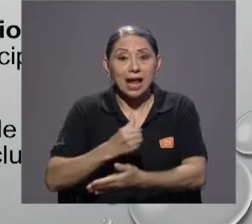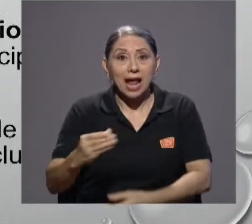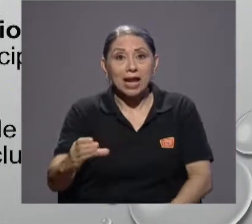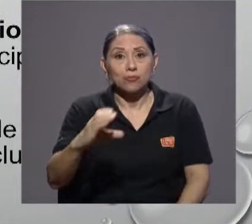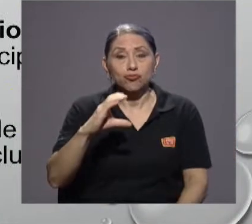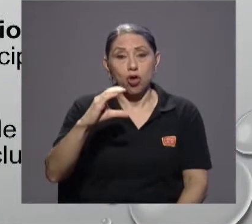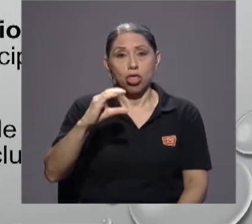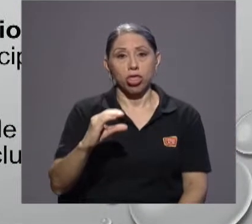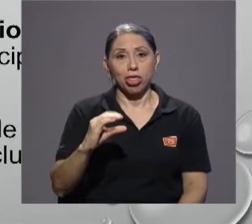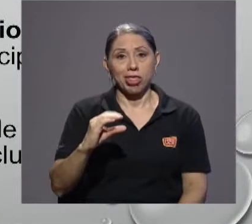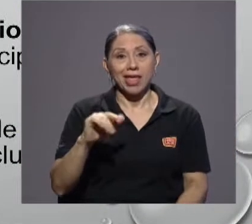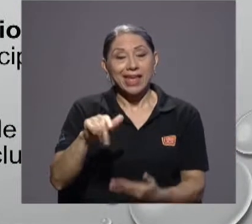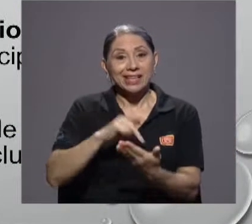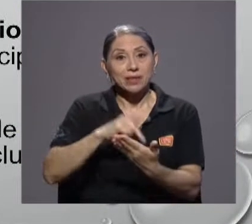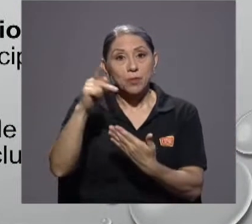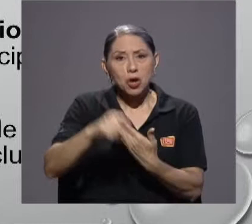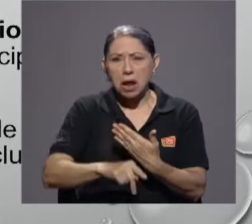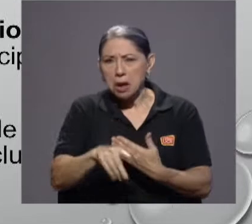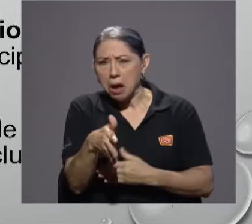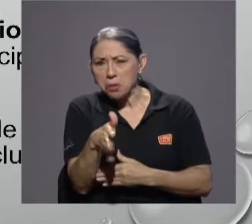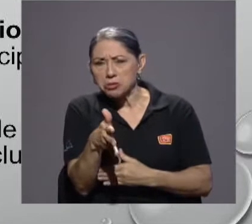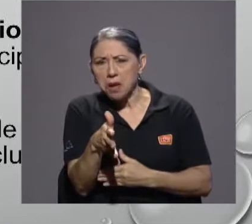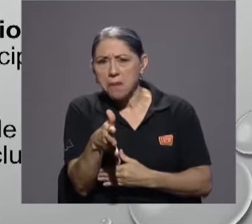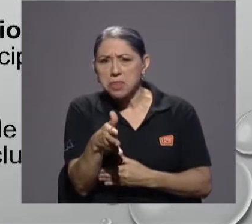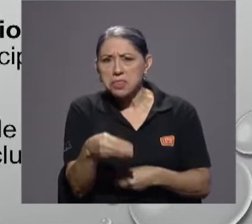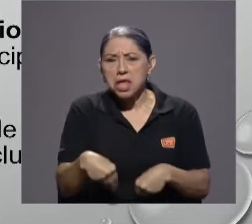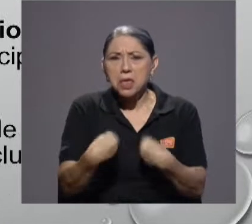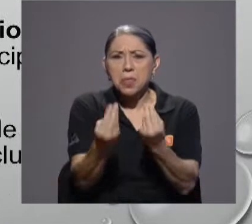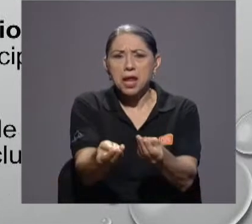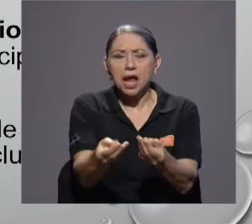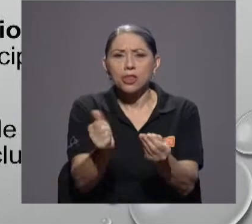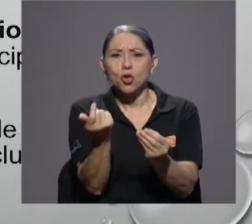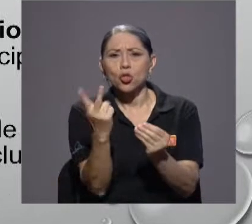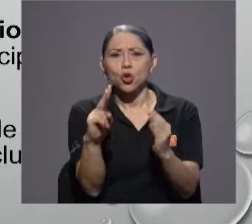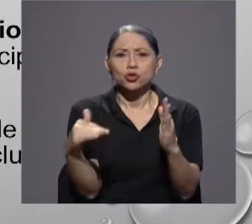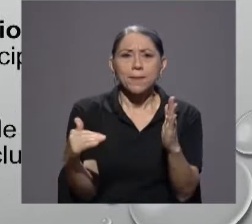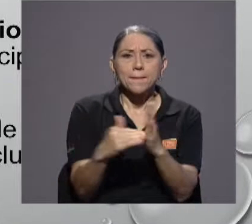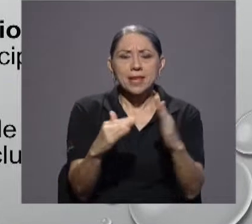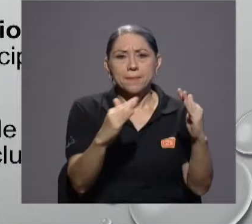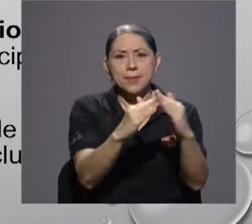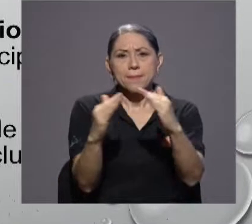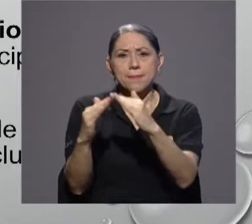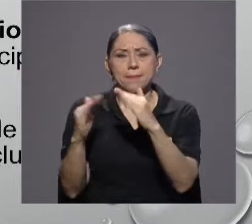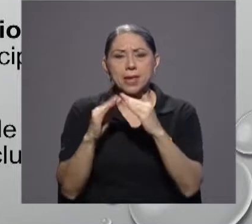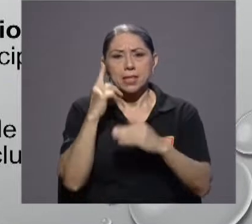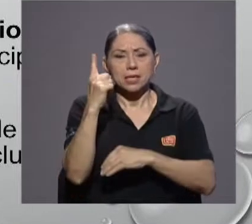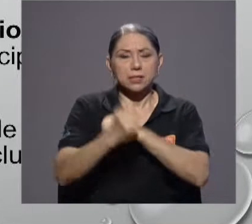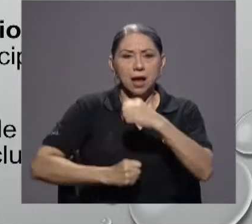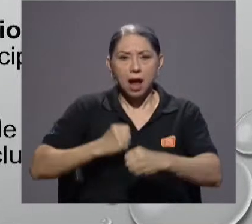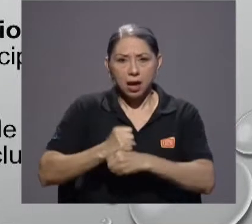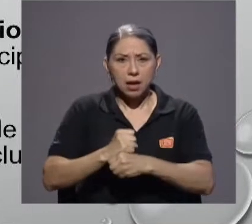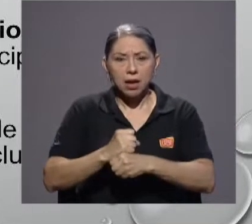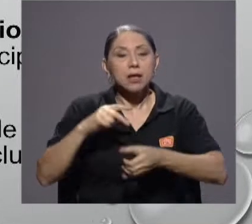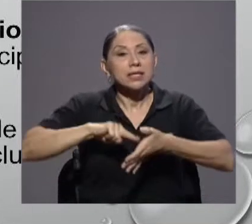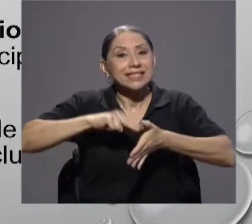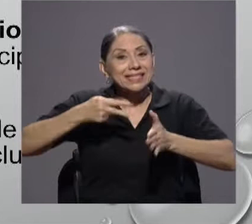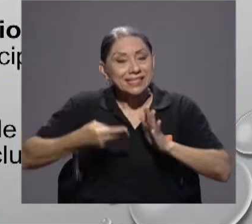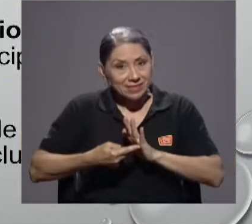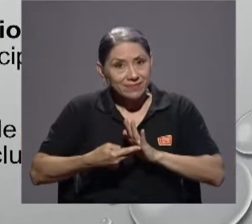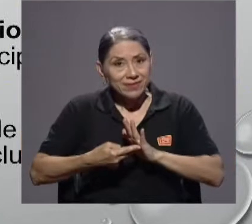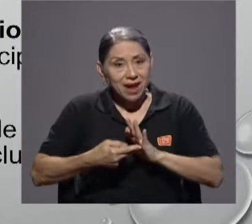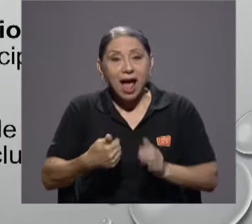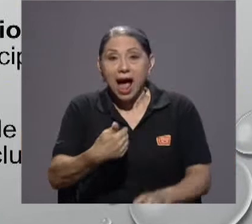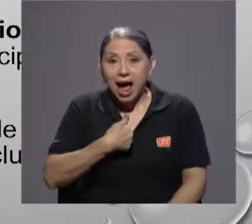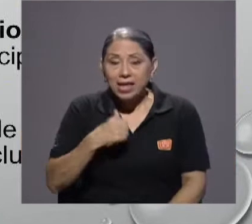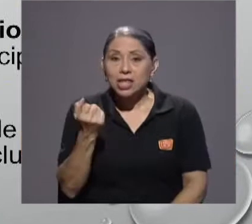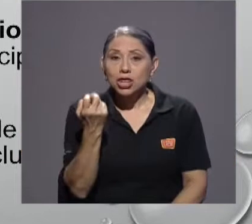programa está entregando aproximadamente 12,000 viviendas al año y eso implica que hay